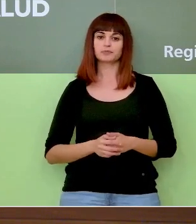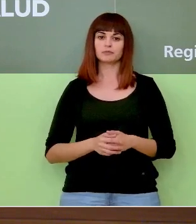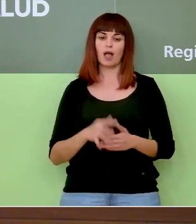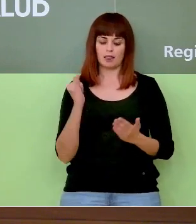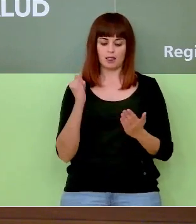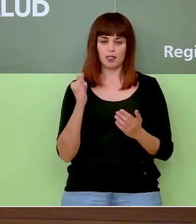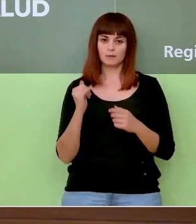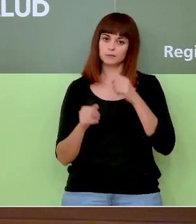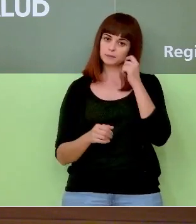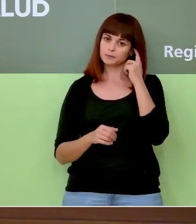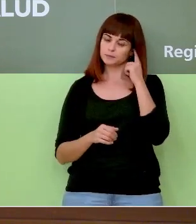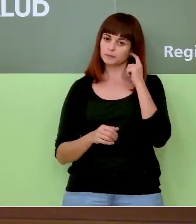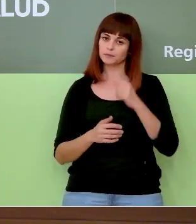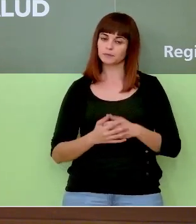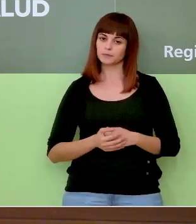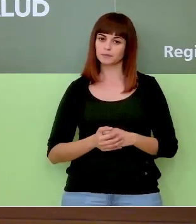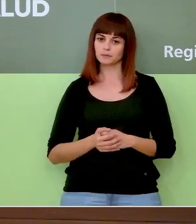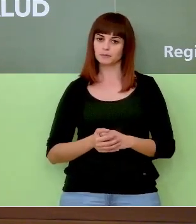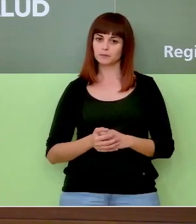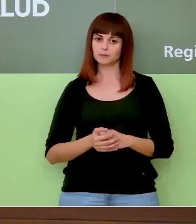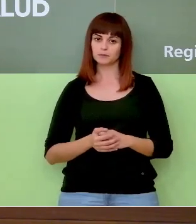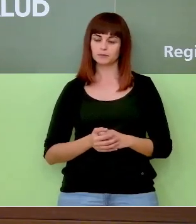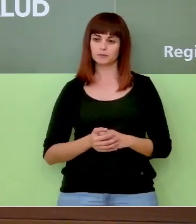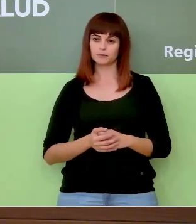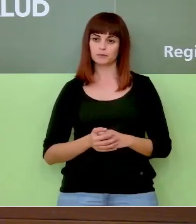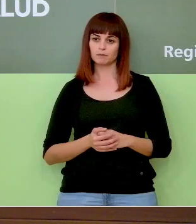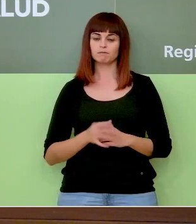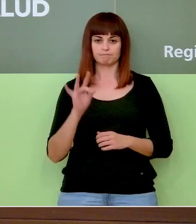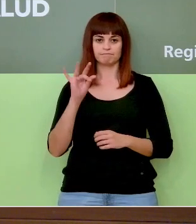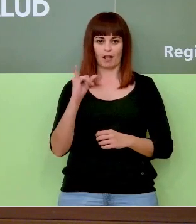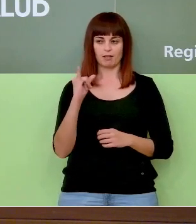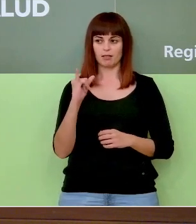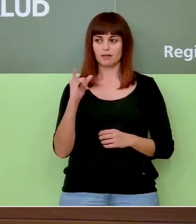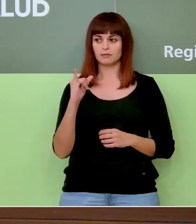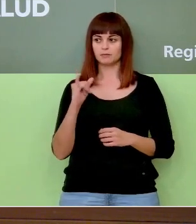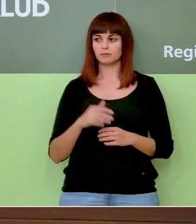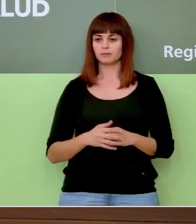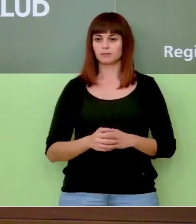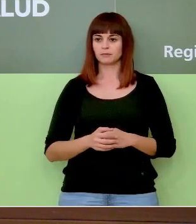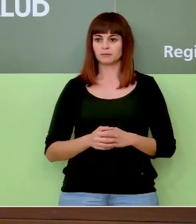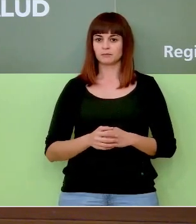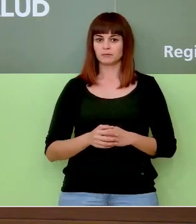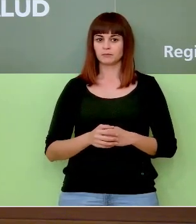aquí pero vamos, espérate porque sí que lo tenemos.